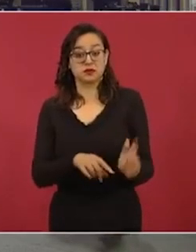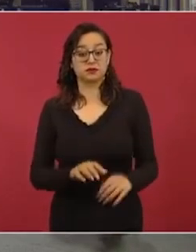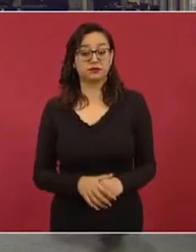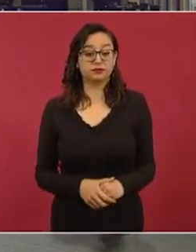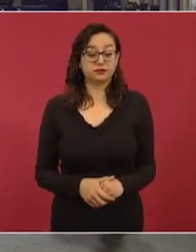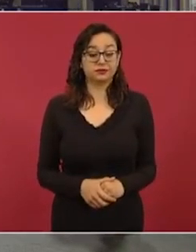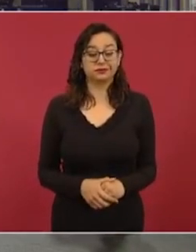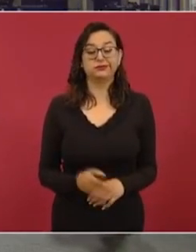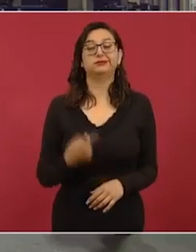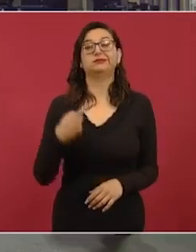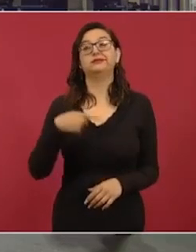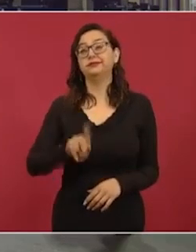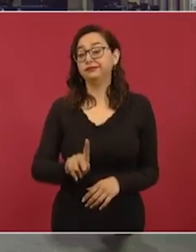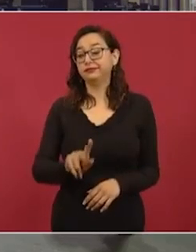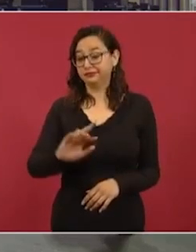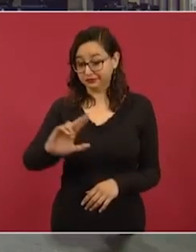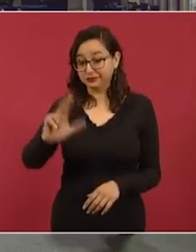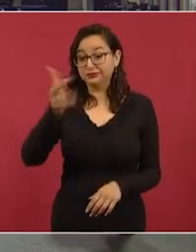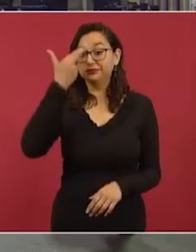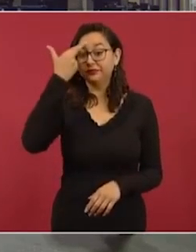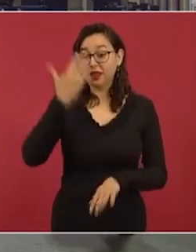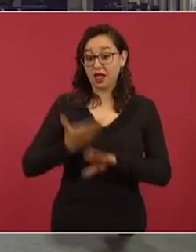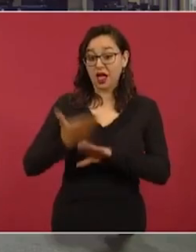cuando Fox,